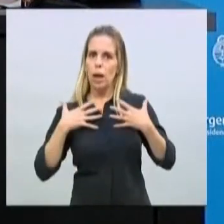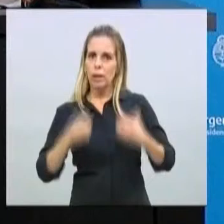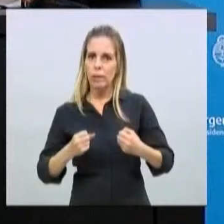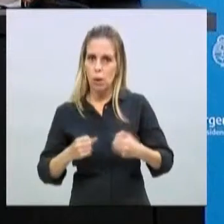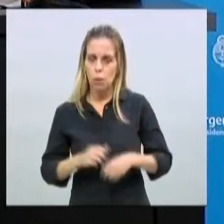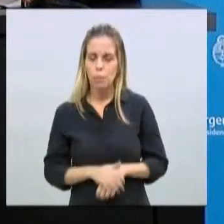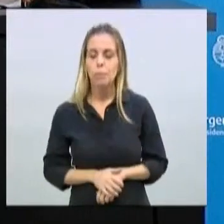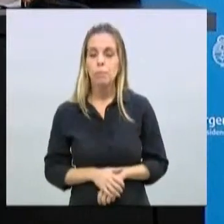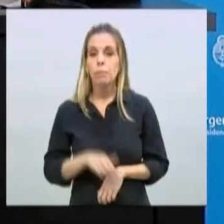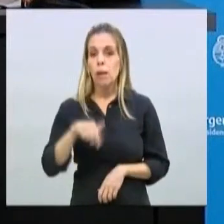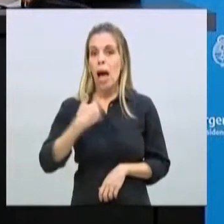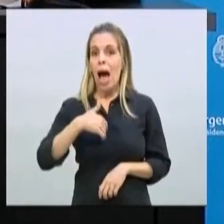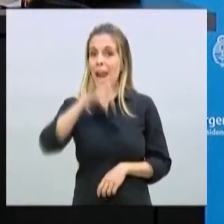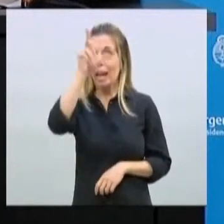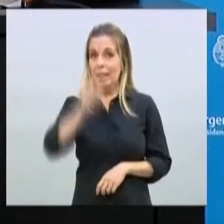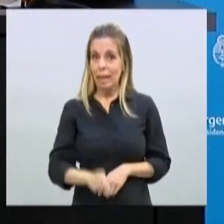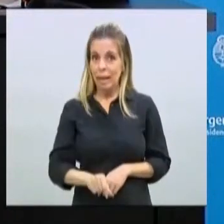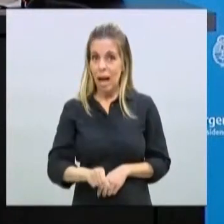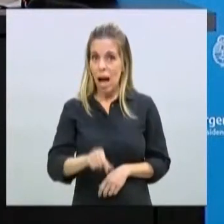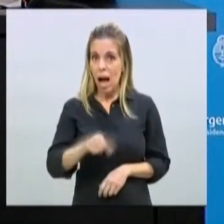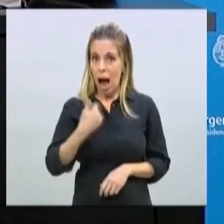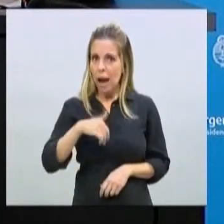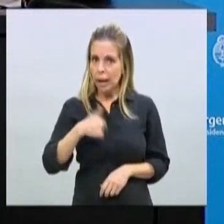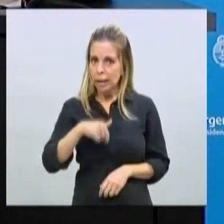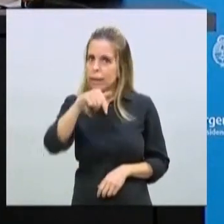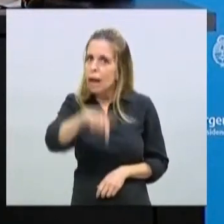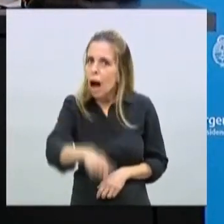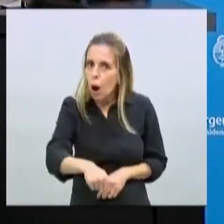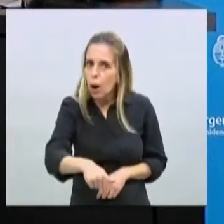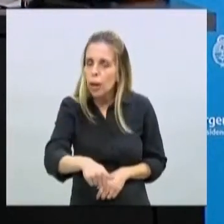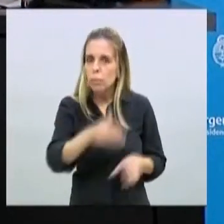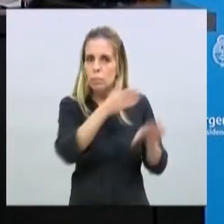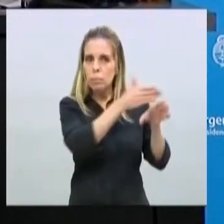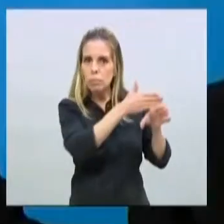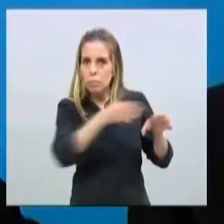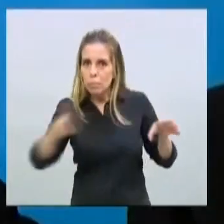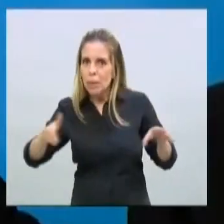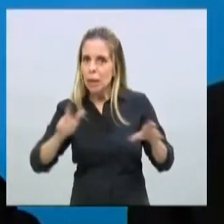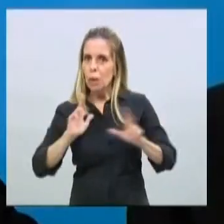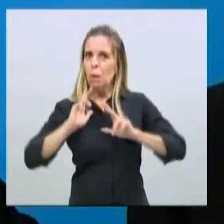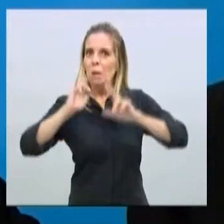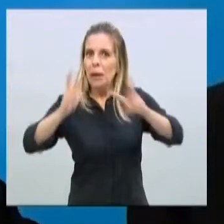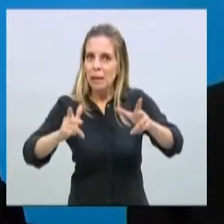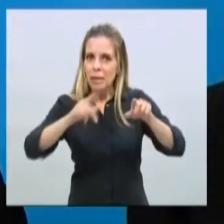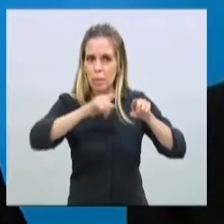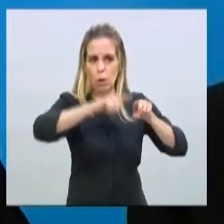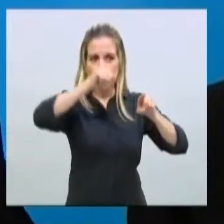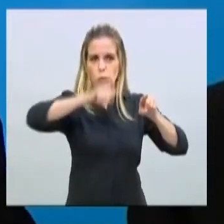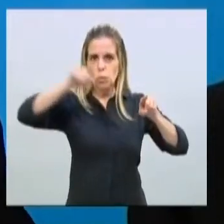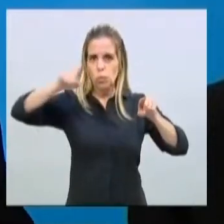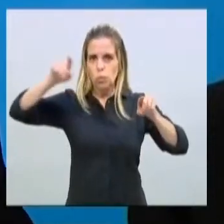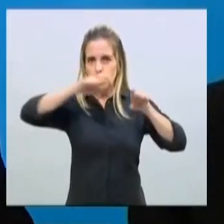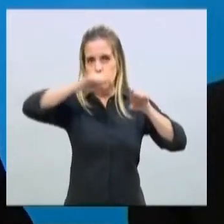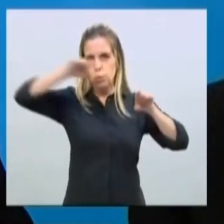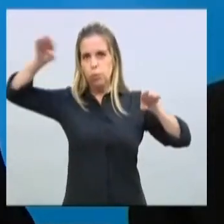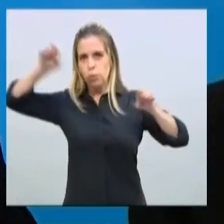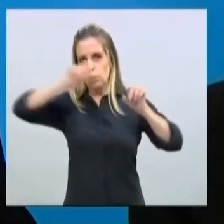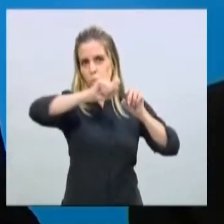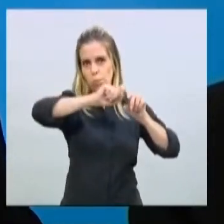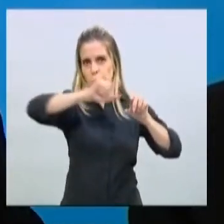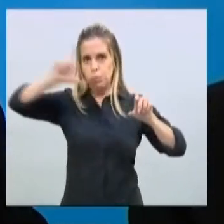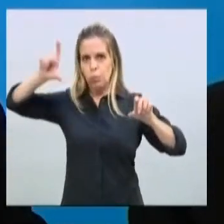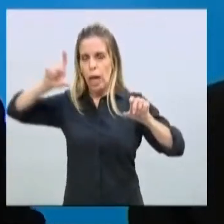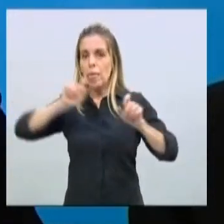la Argentina hoy en día ha logrado aplanar la curva de casos y